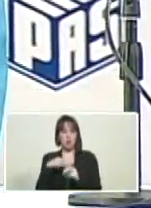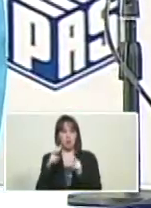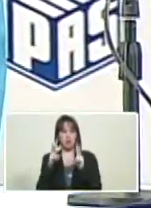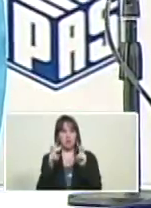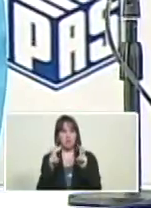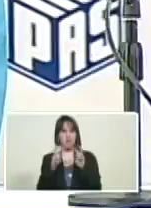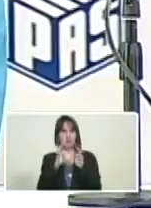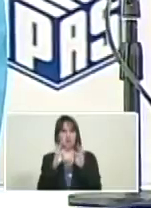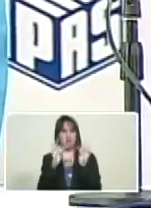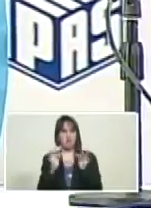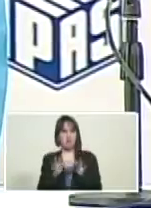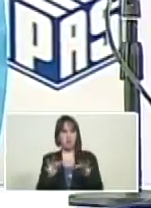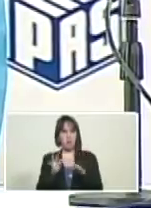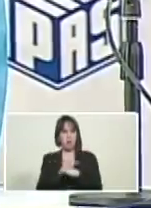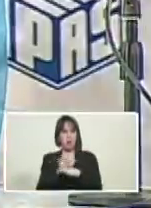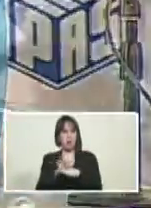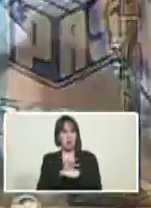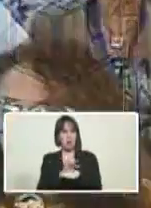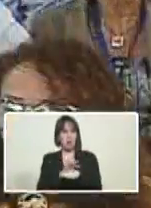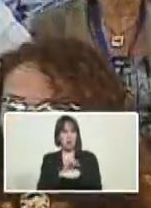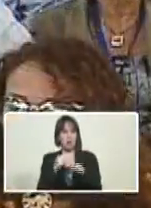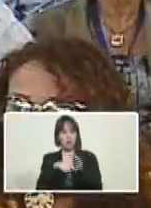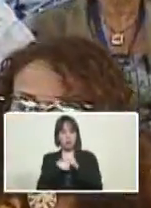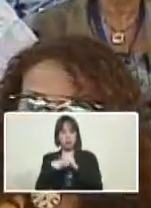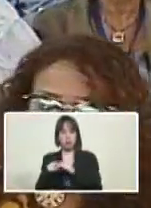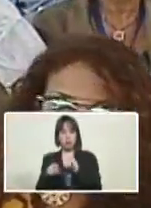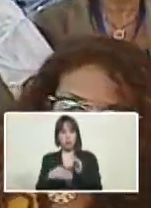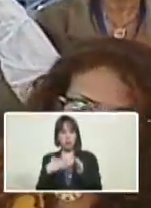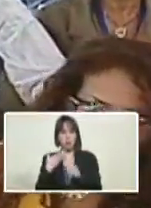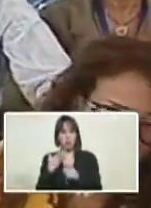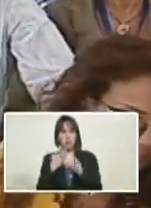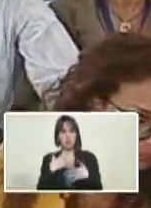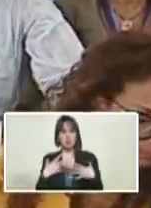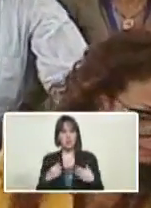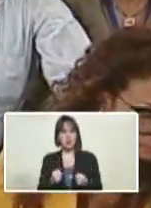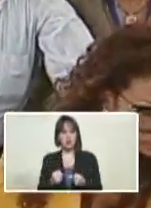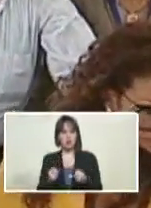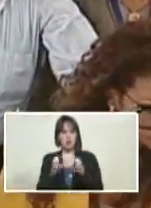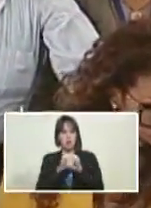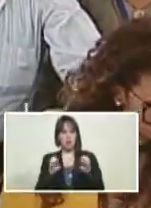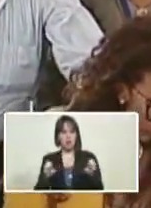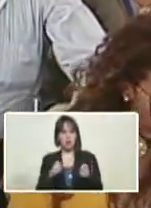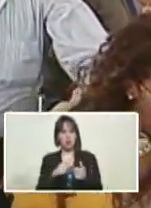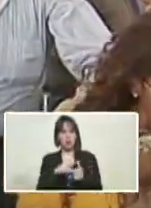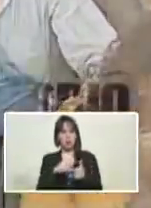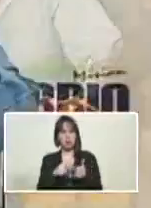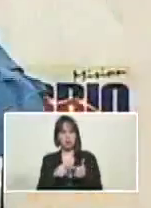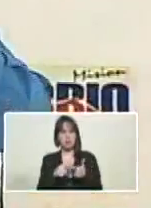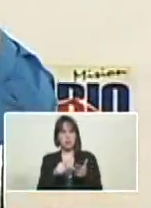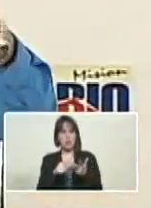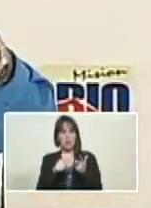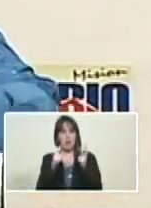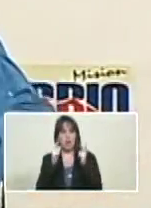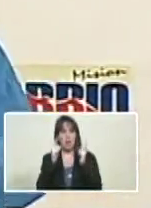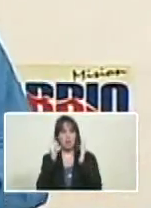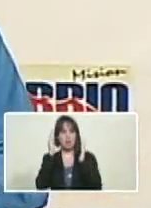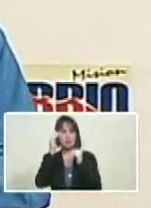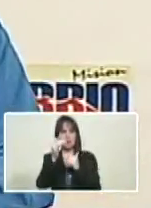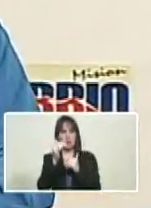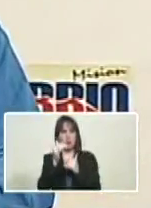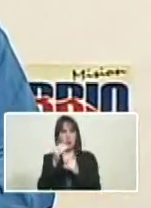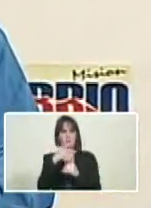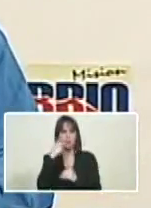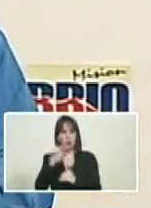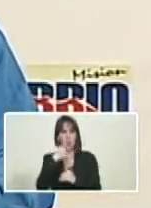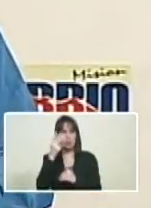socialismo, el acceso a la salud, a la educación, a la atención política, moral,